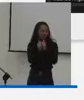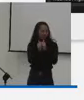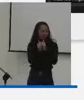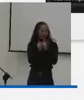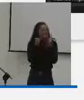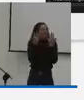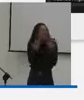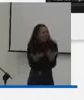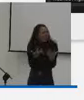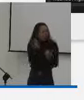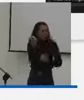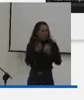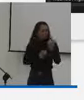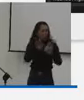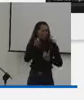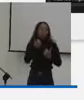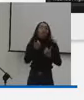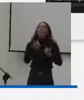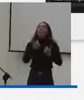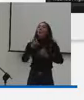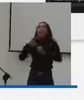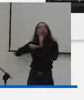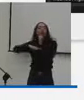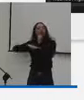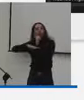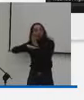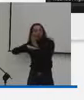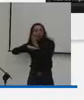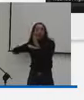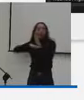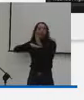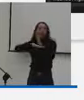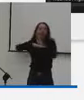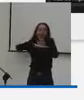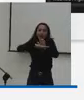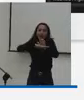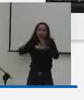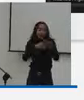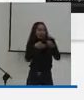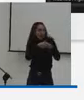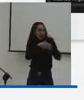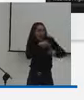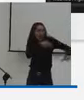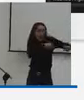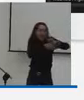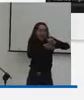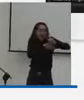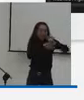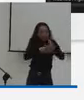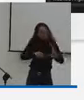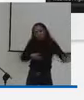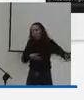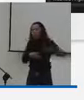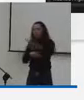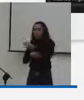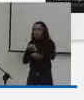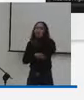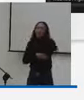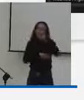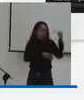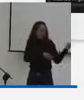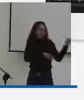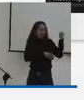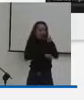organismos en este caso estamos incluyendo a los clubes deportivos que pertenecen al sistema cuenten con personería